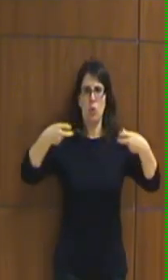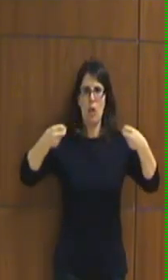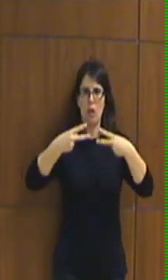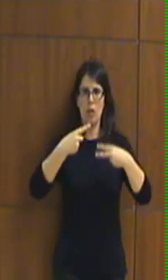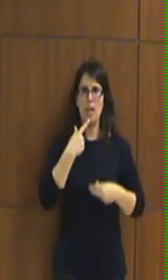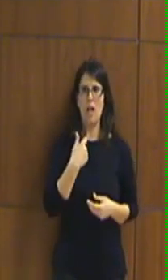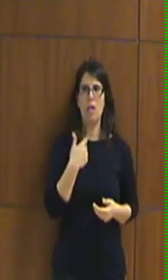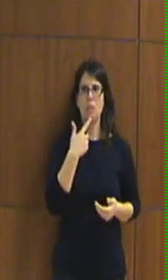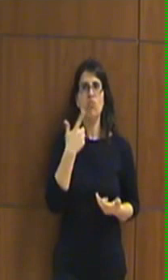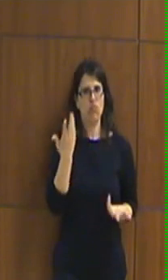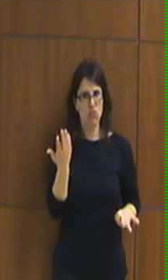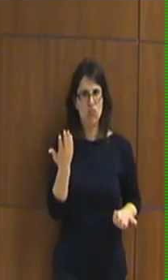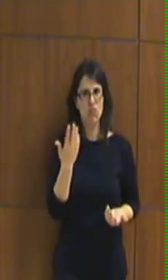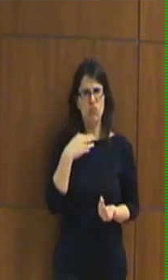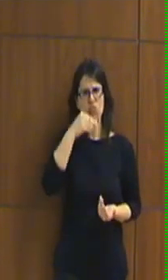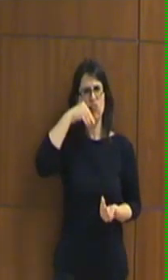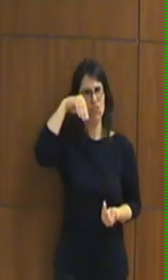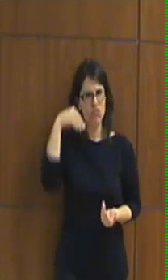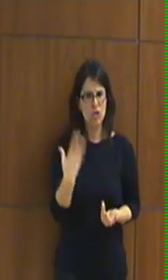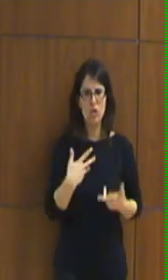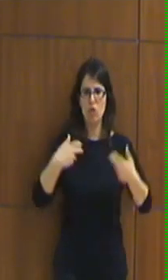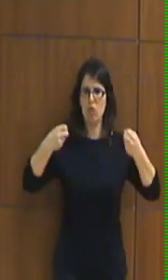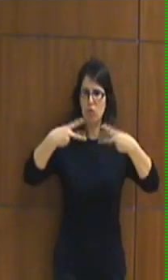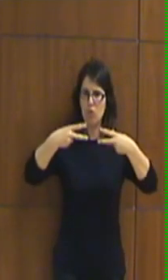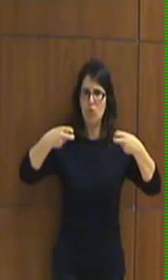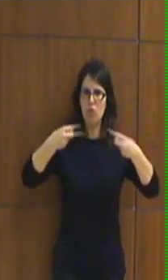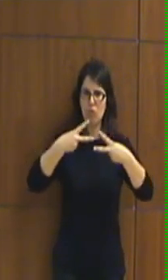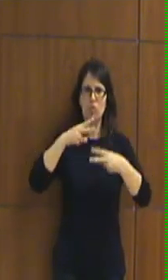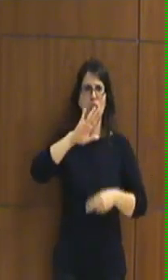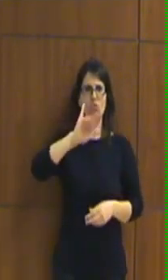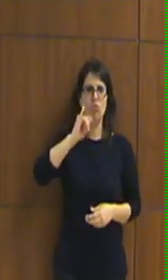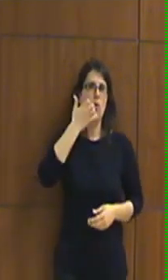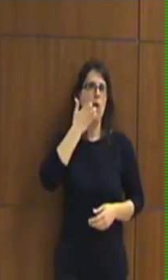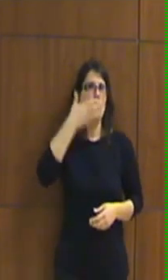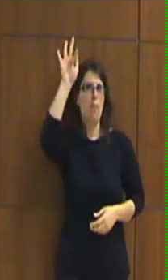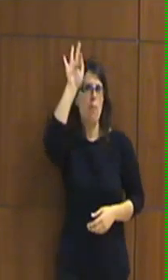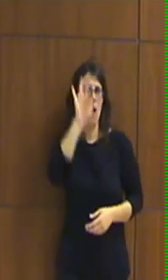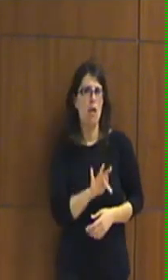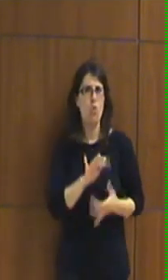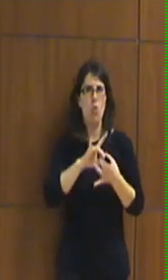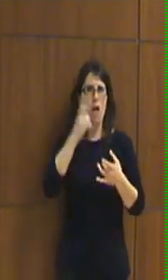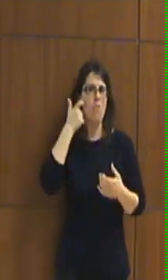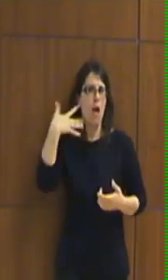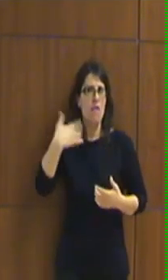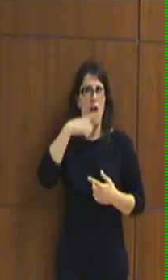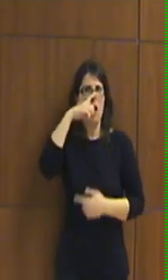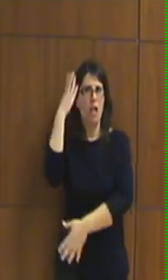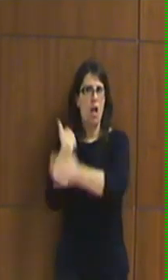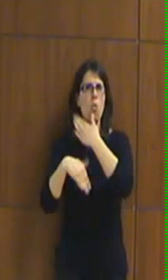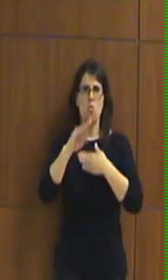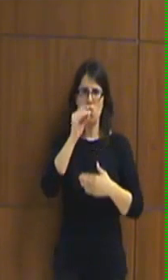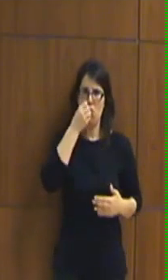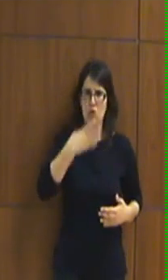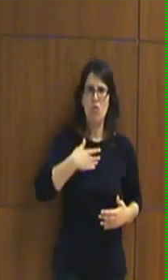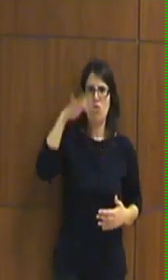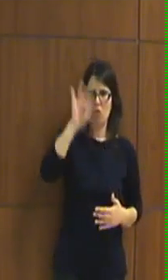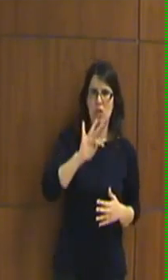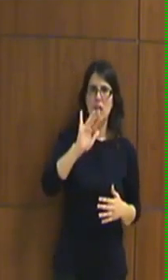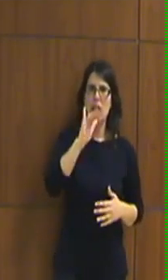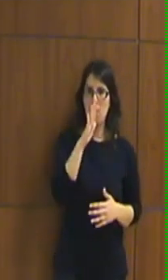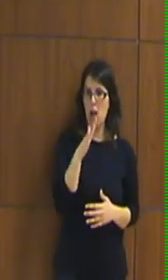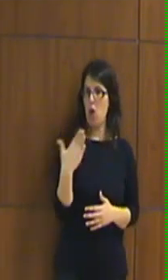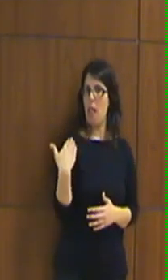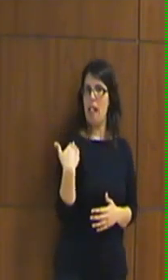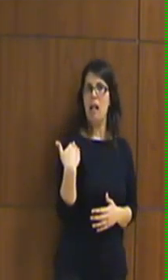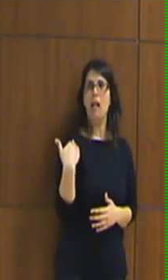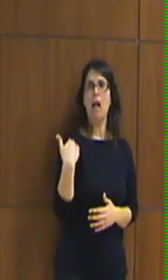que está muy bien que se subtitule El acorazado Potemkin, pues porque es una película de culto y demás, pero yo también quiero ver la película que se ha estrenado esta misma